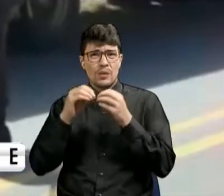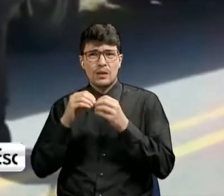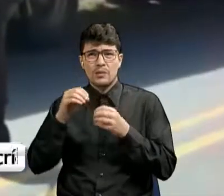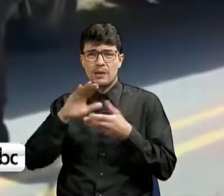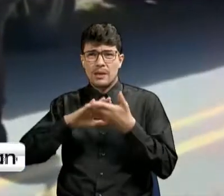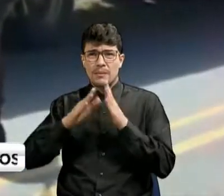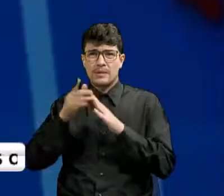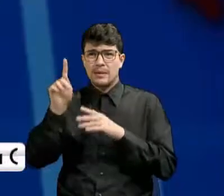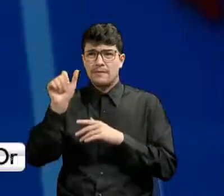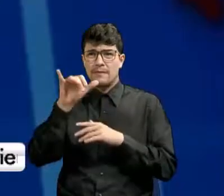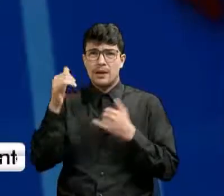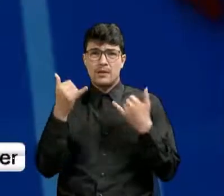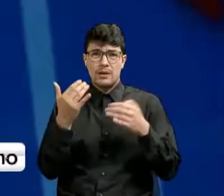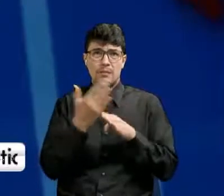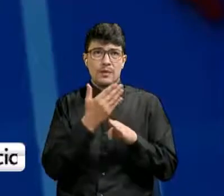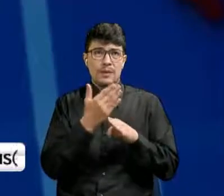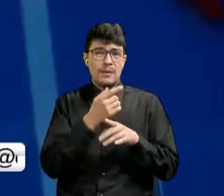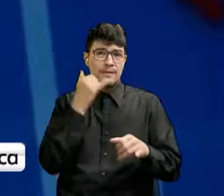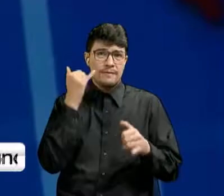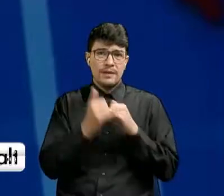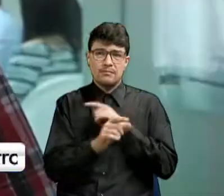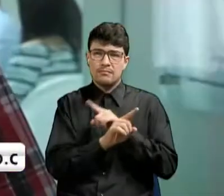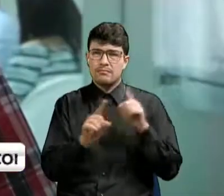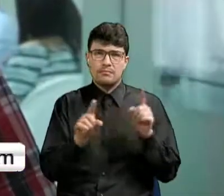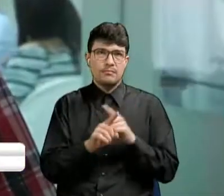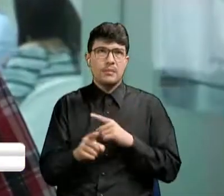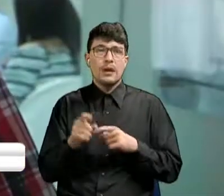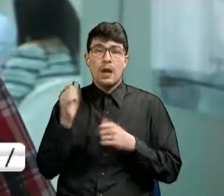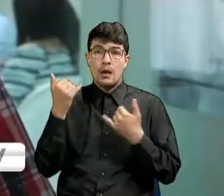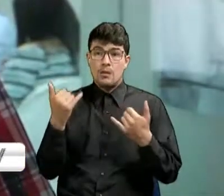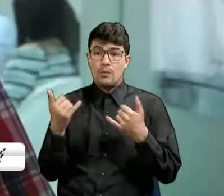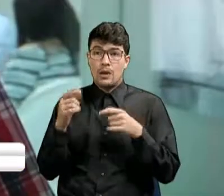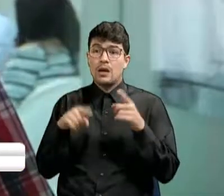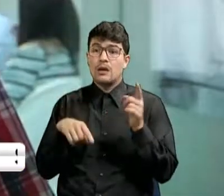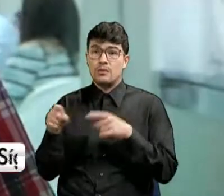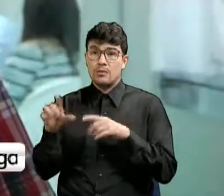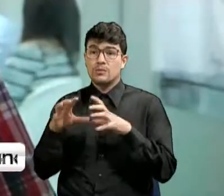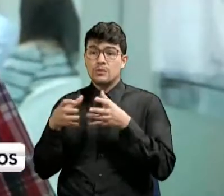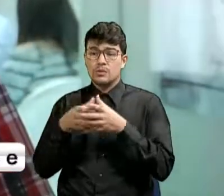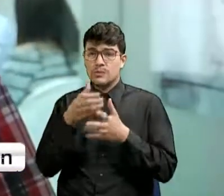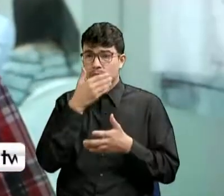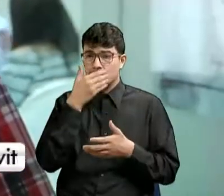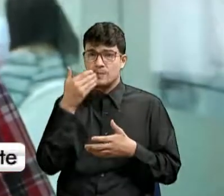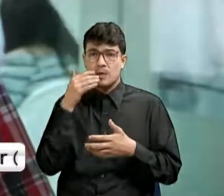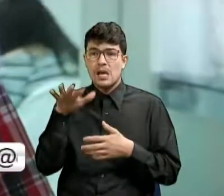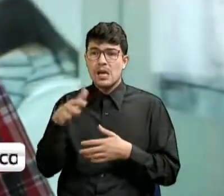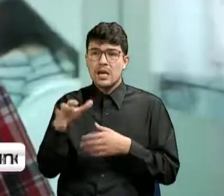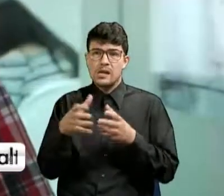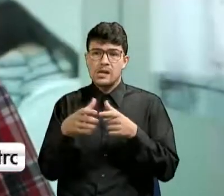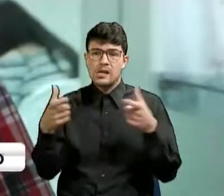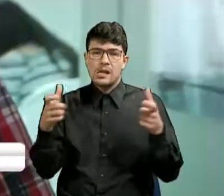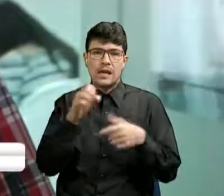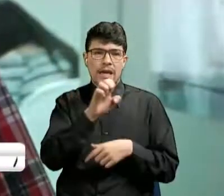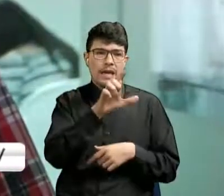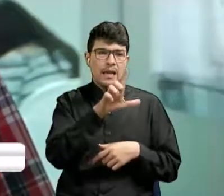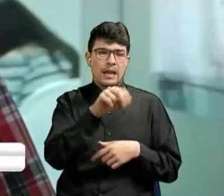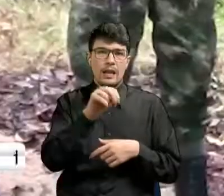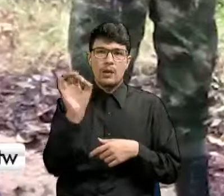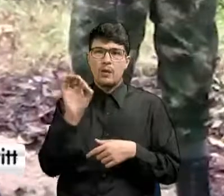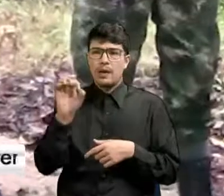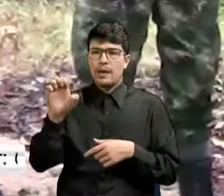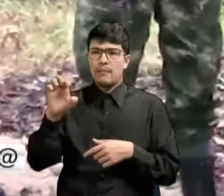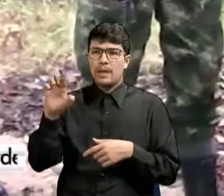las FARC, los problemas no han terminado. Se incrementaron los grupos subversivos como el ELN y el